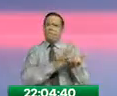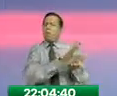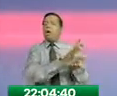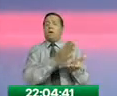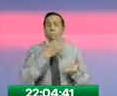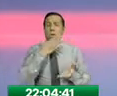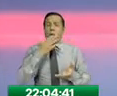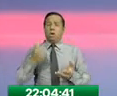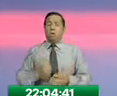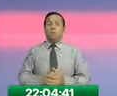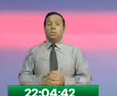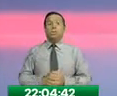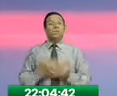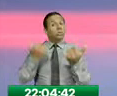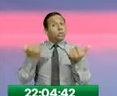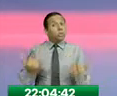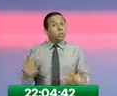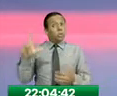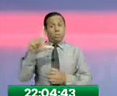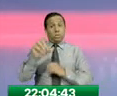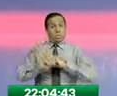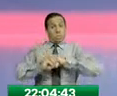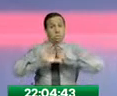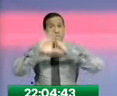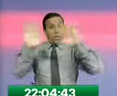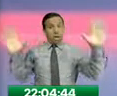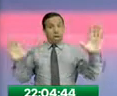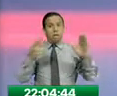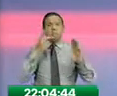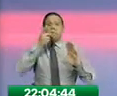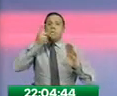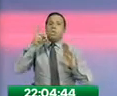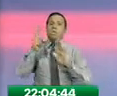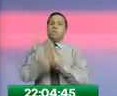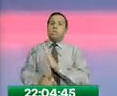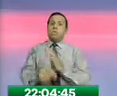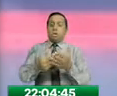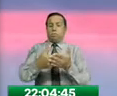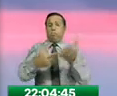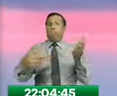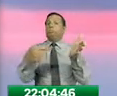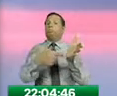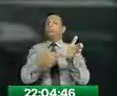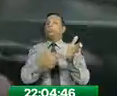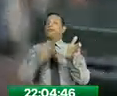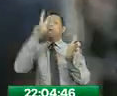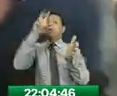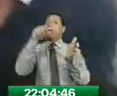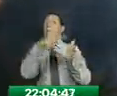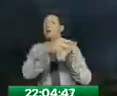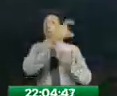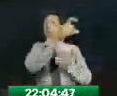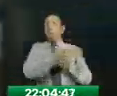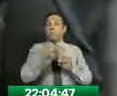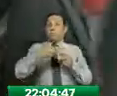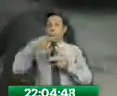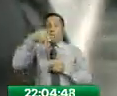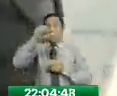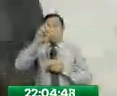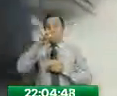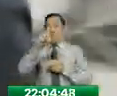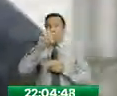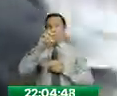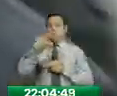Es por eso que la mañana de este lunes entregó una denuncia para pedir el inicio de una investigación contra el asambleísta, pues dice